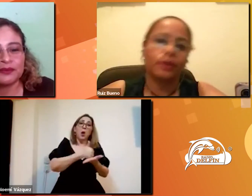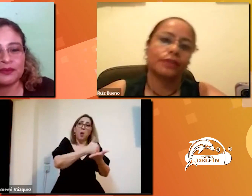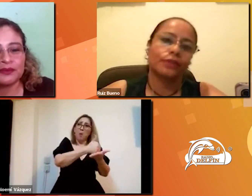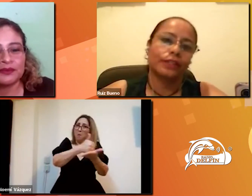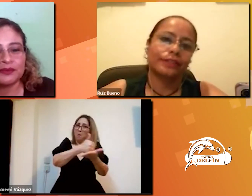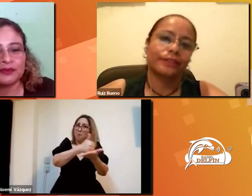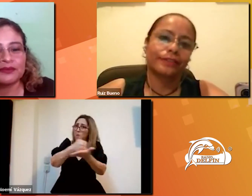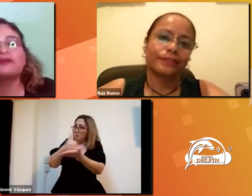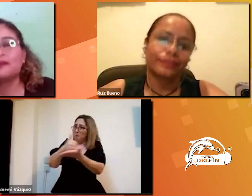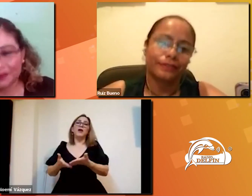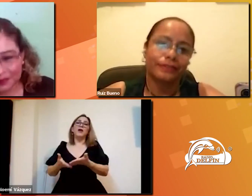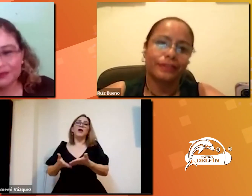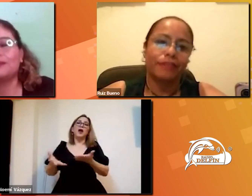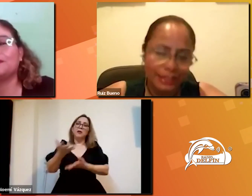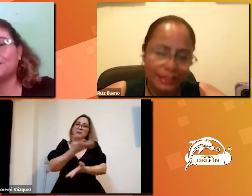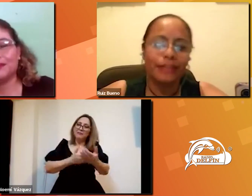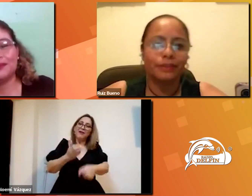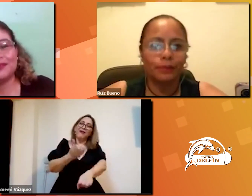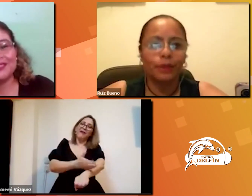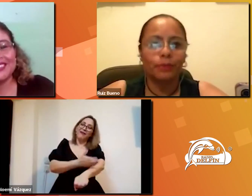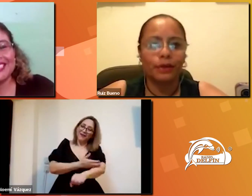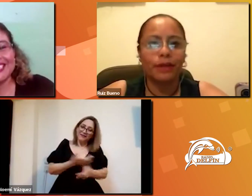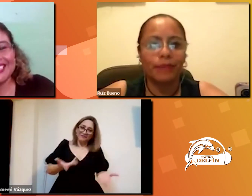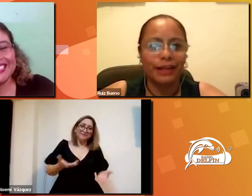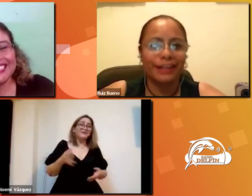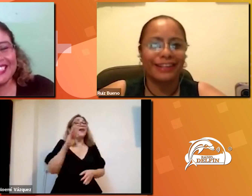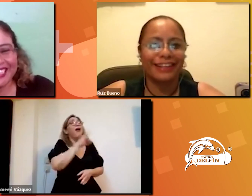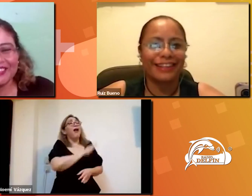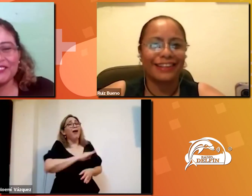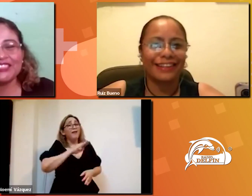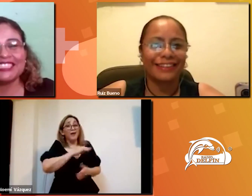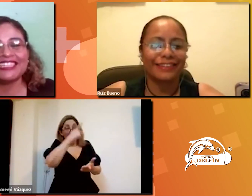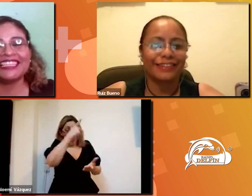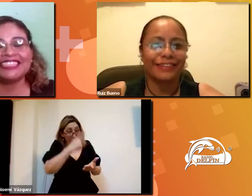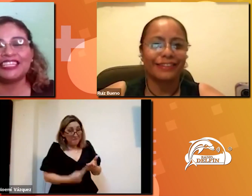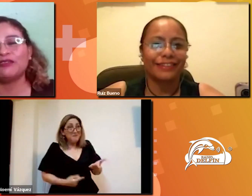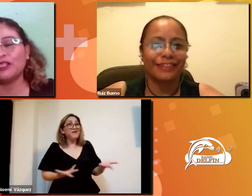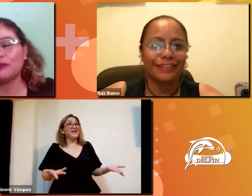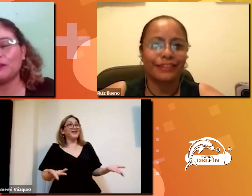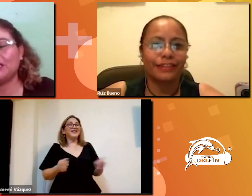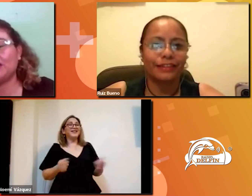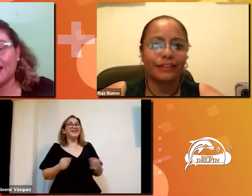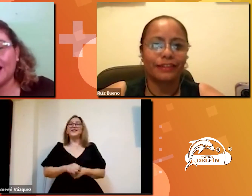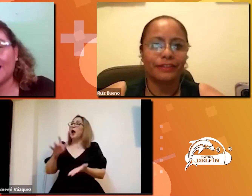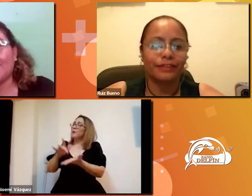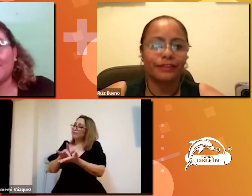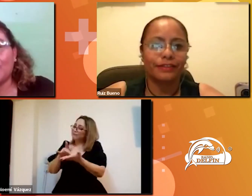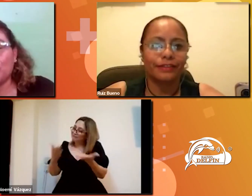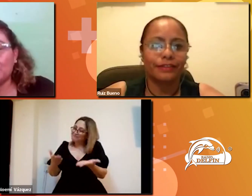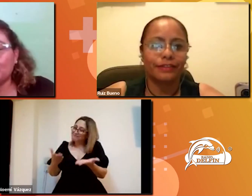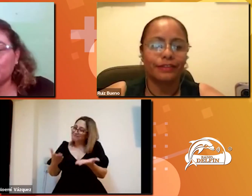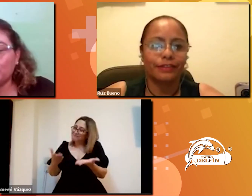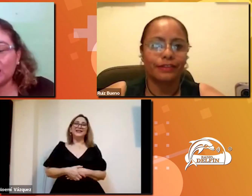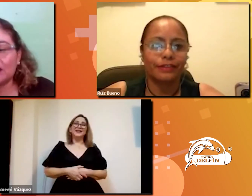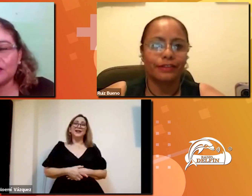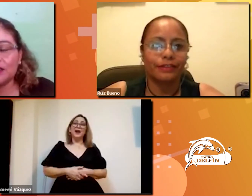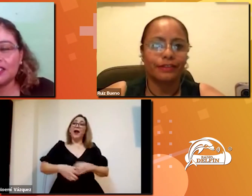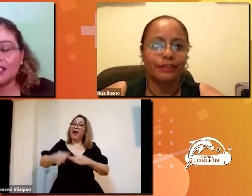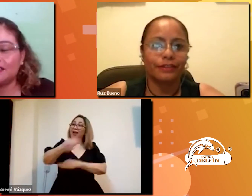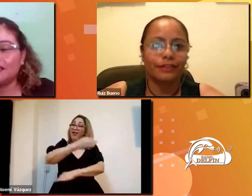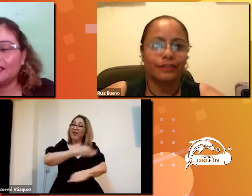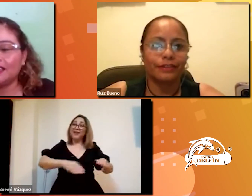haciendo colaboraciones. Y felicidades por el programa. Muchas gracias y bueno, pues que pasen muy